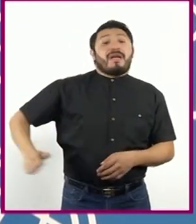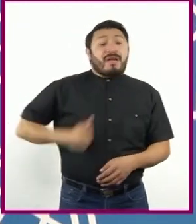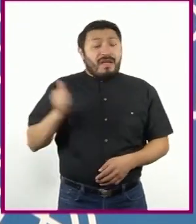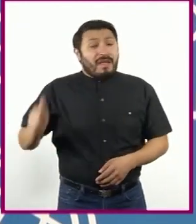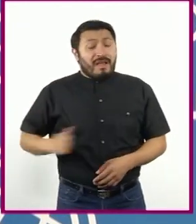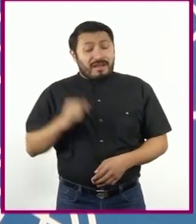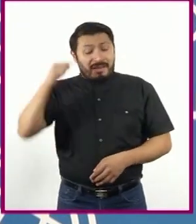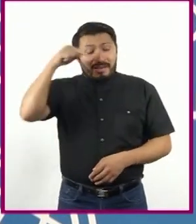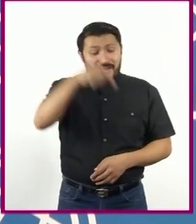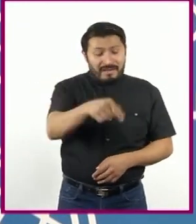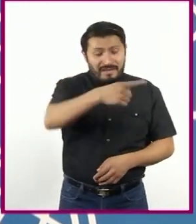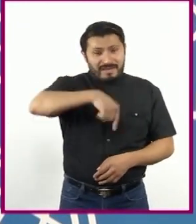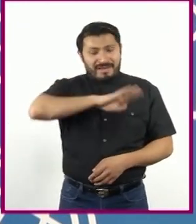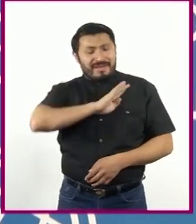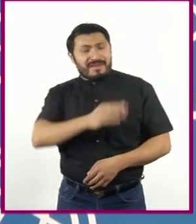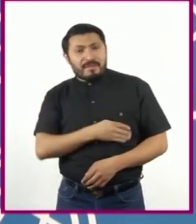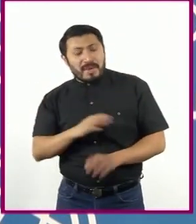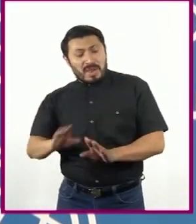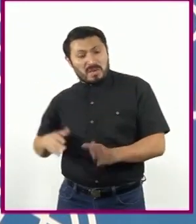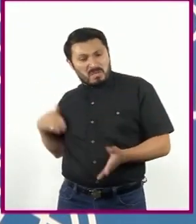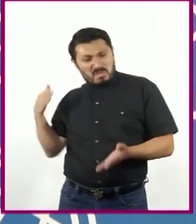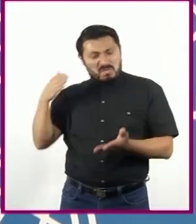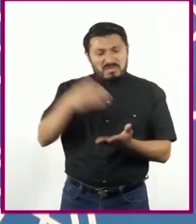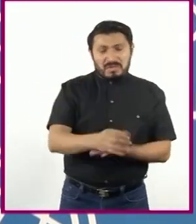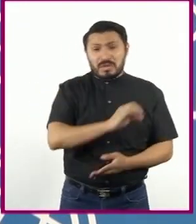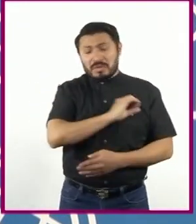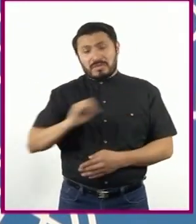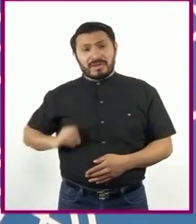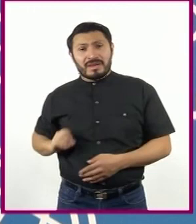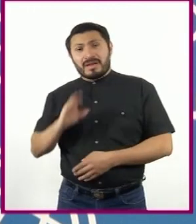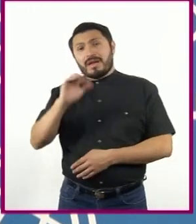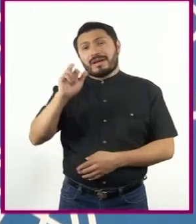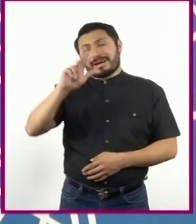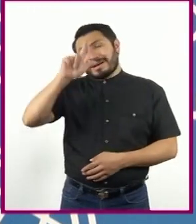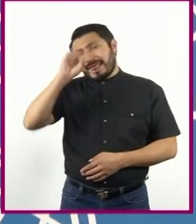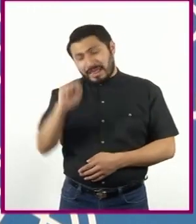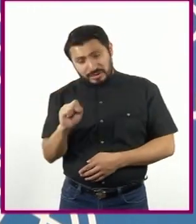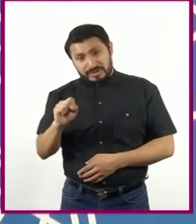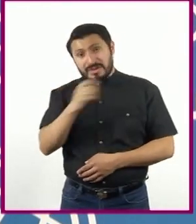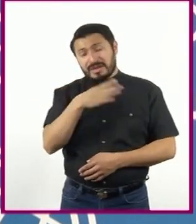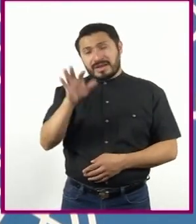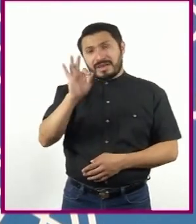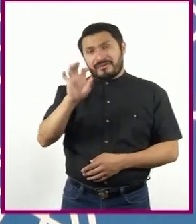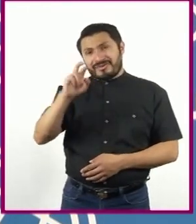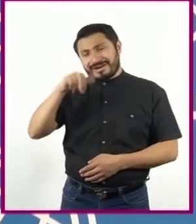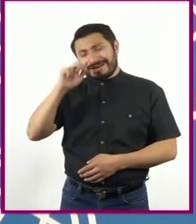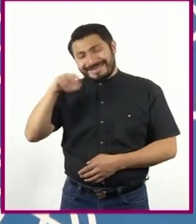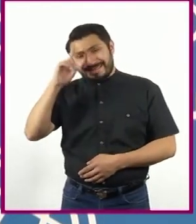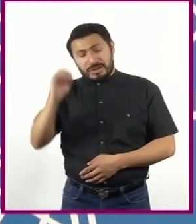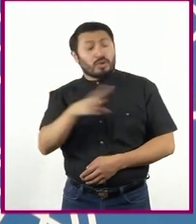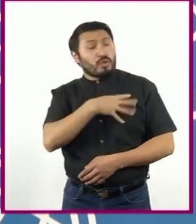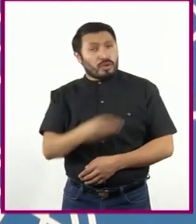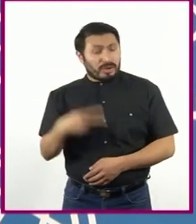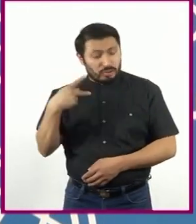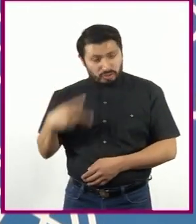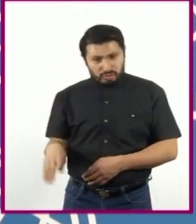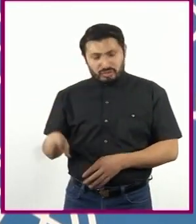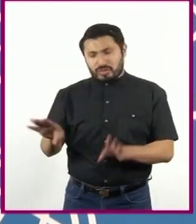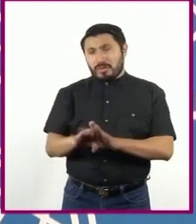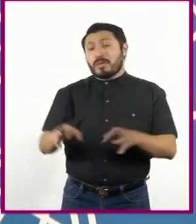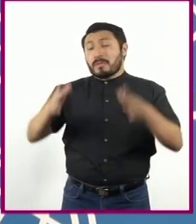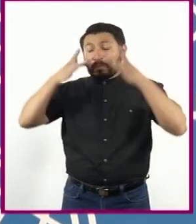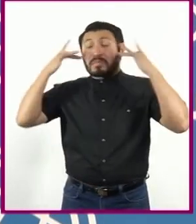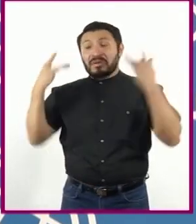y obligar a Carlos IV y a su hijo Fernando VII a renunciar a sus posesiones en España y América